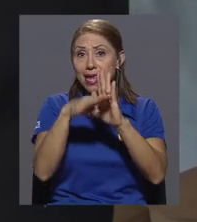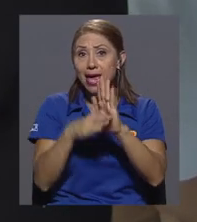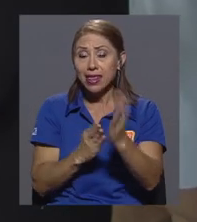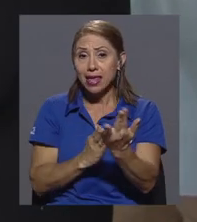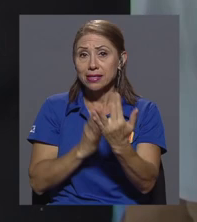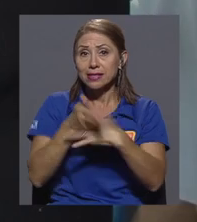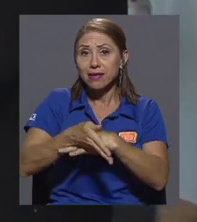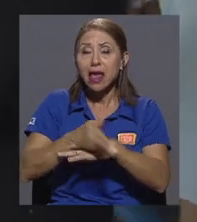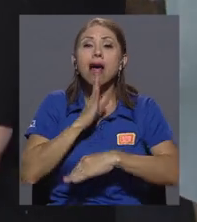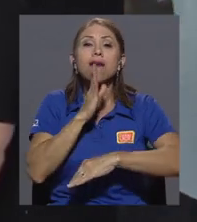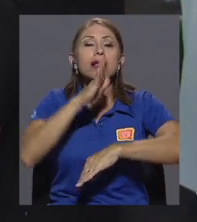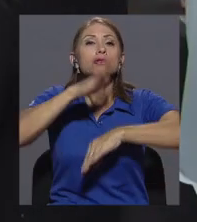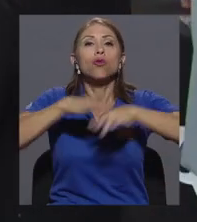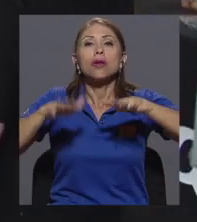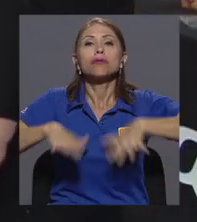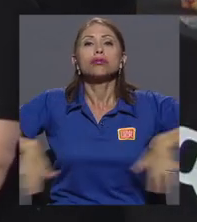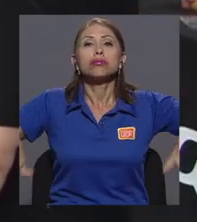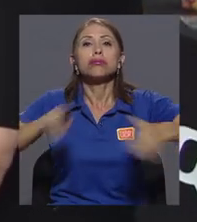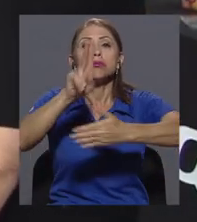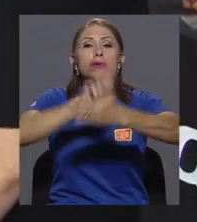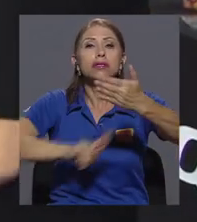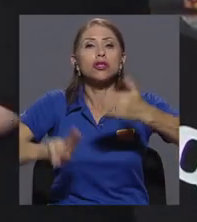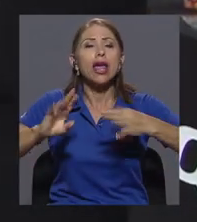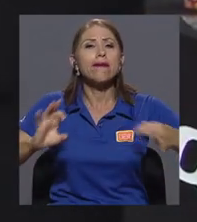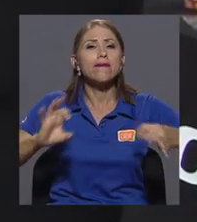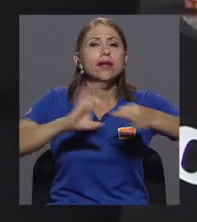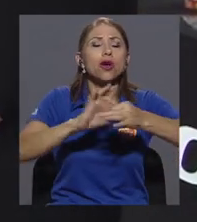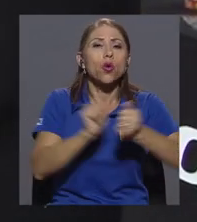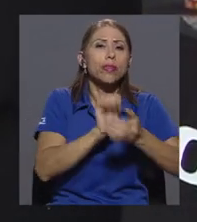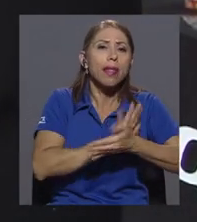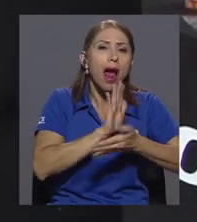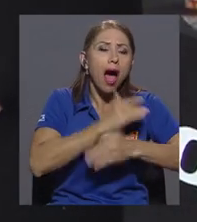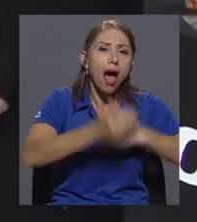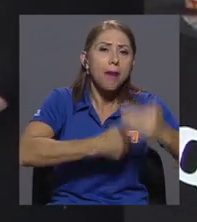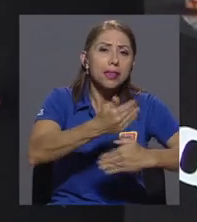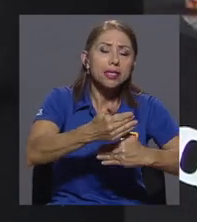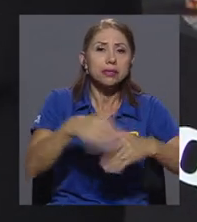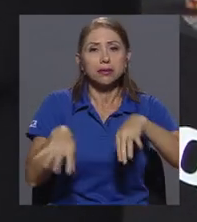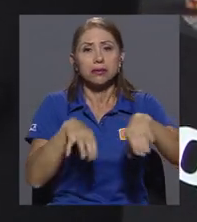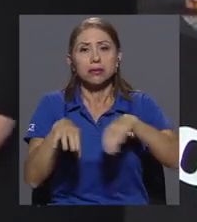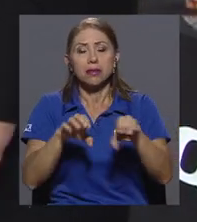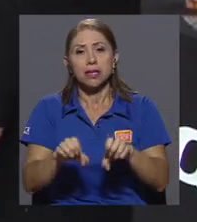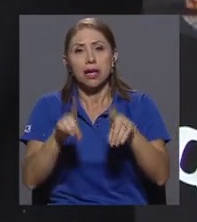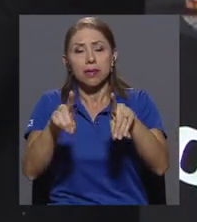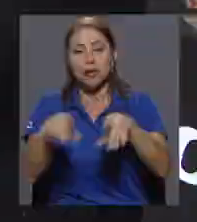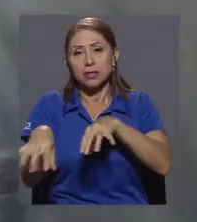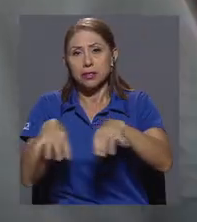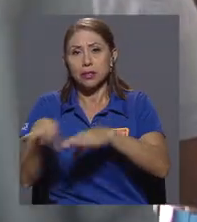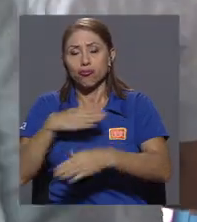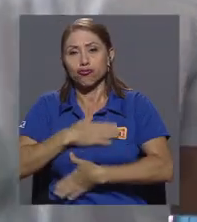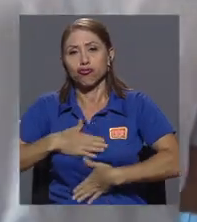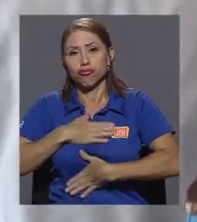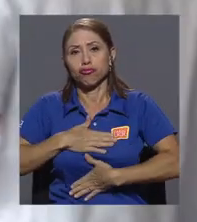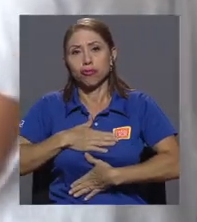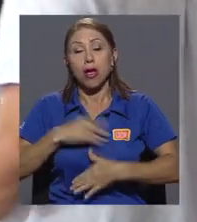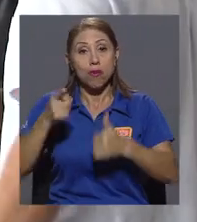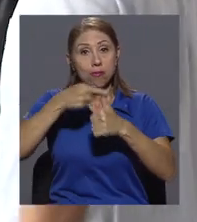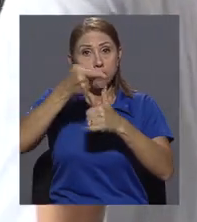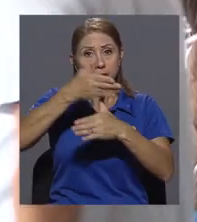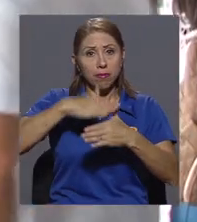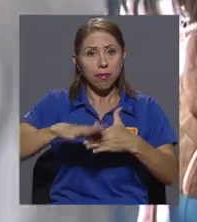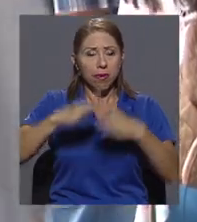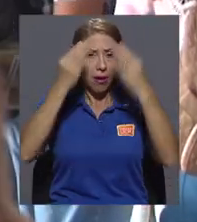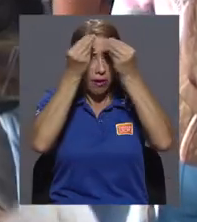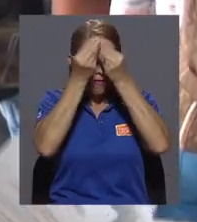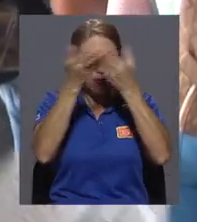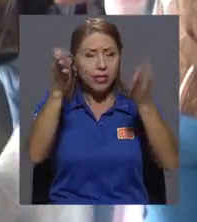aspectos del entorno universitario relacionados con trámites, actividades académicas y recreativas. La primera parte ofrece información